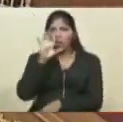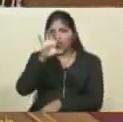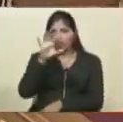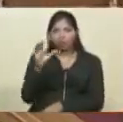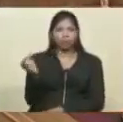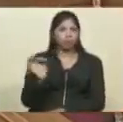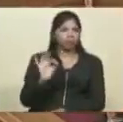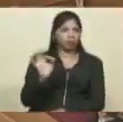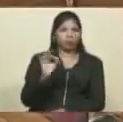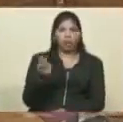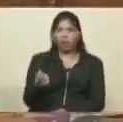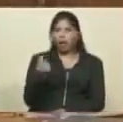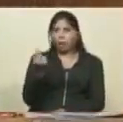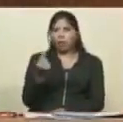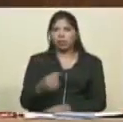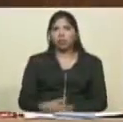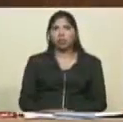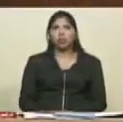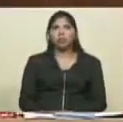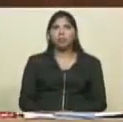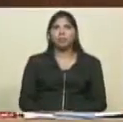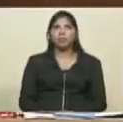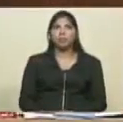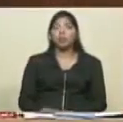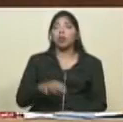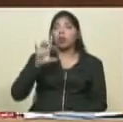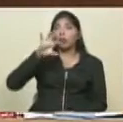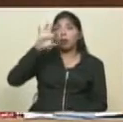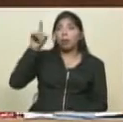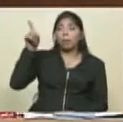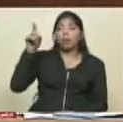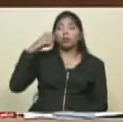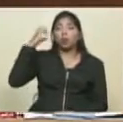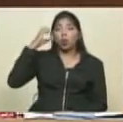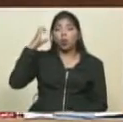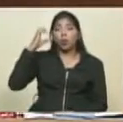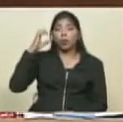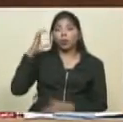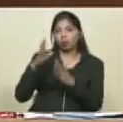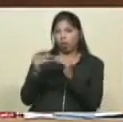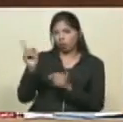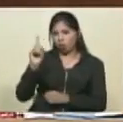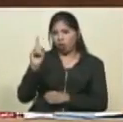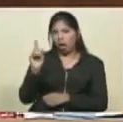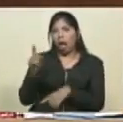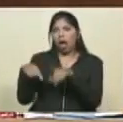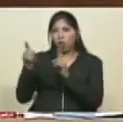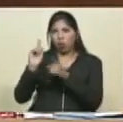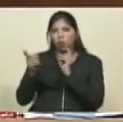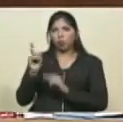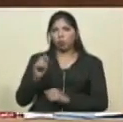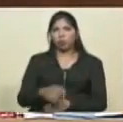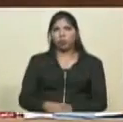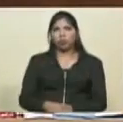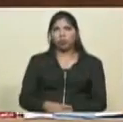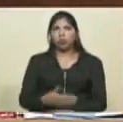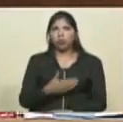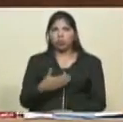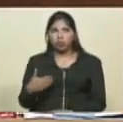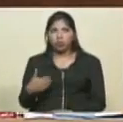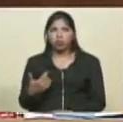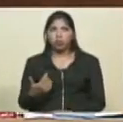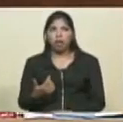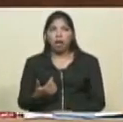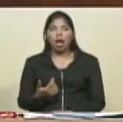Y esos gobiernos europeos, que no son todos, pero que se han dado la tarea de complacer las ansias y las